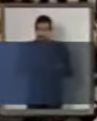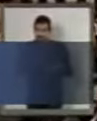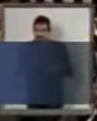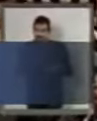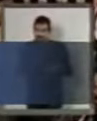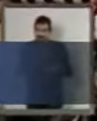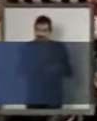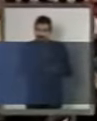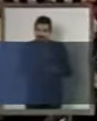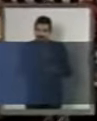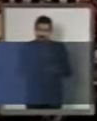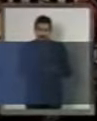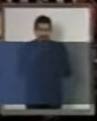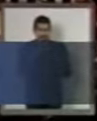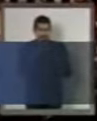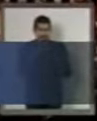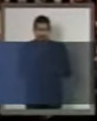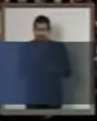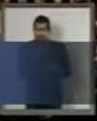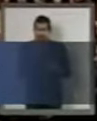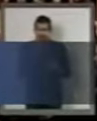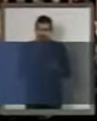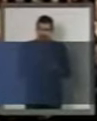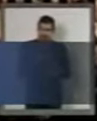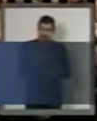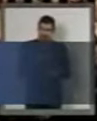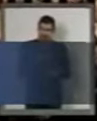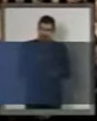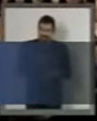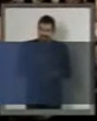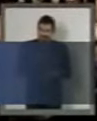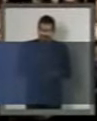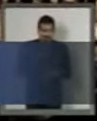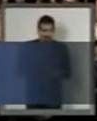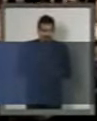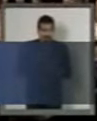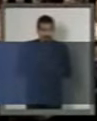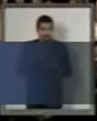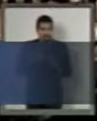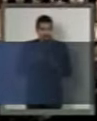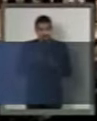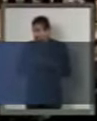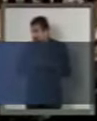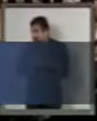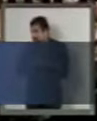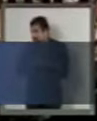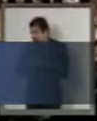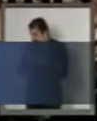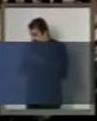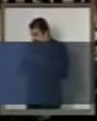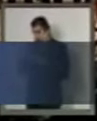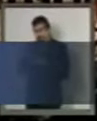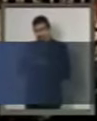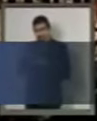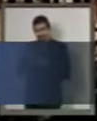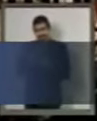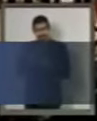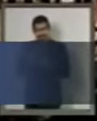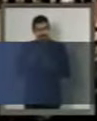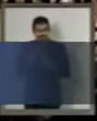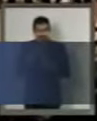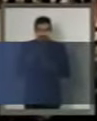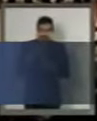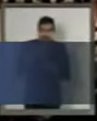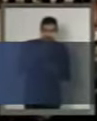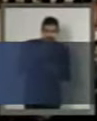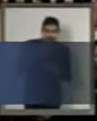CEPADE. Agregamos un elemento muy interesante, que la designación de este cargo estuviera a favor de